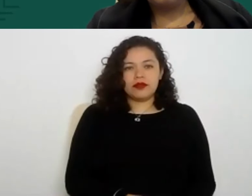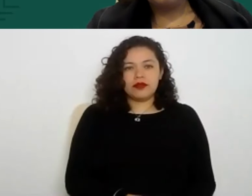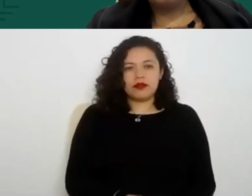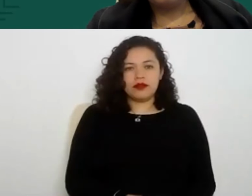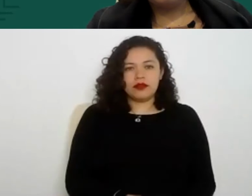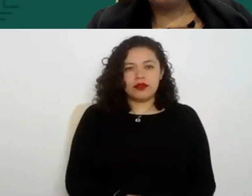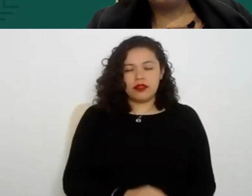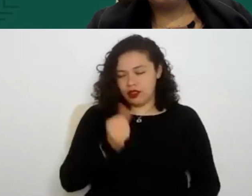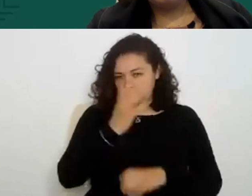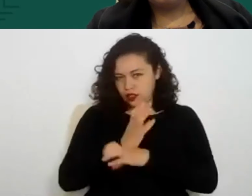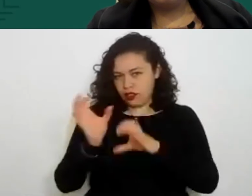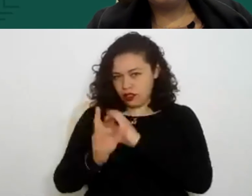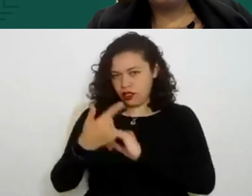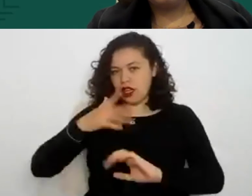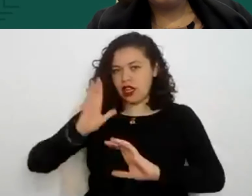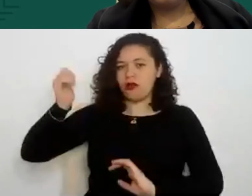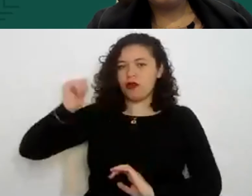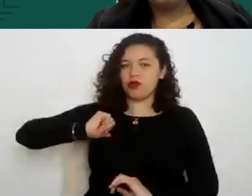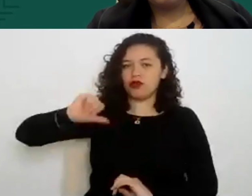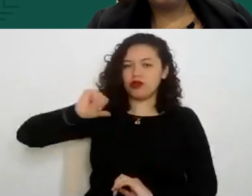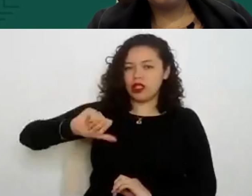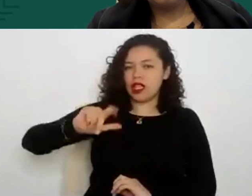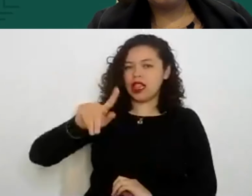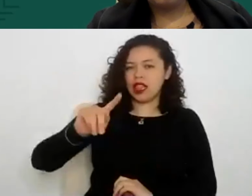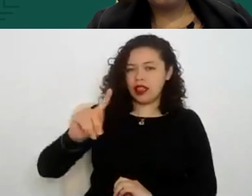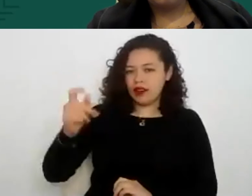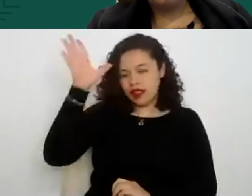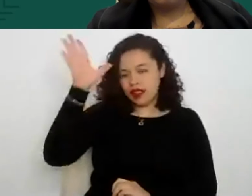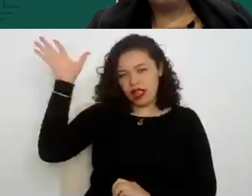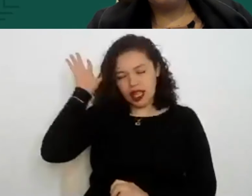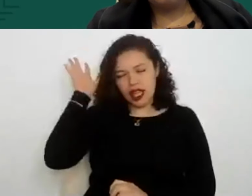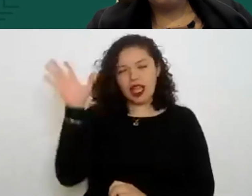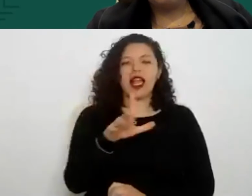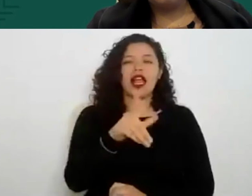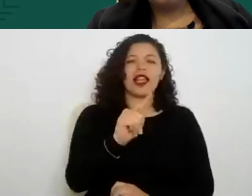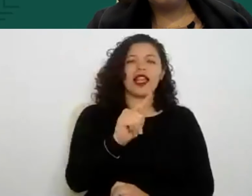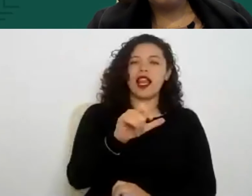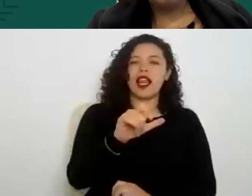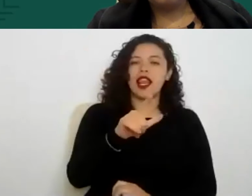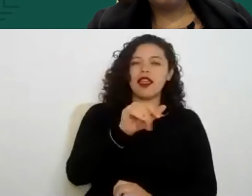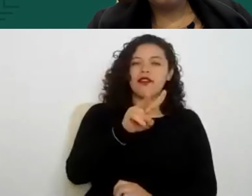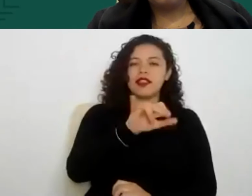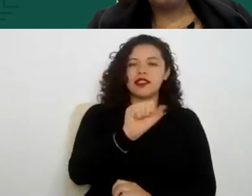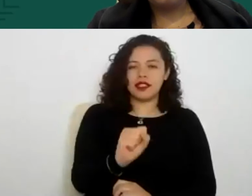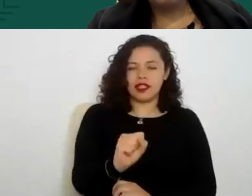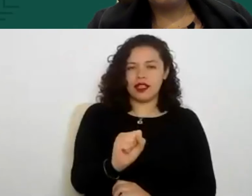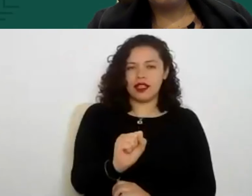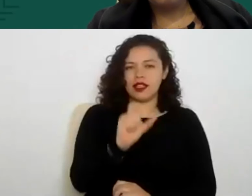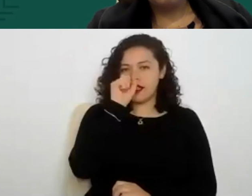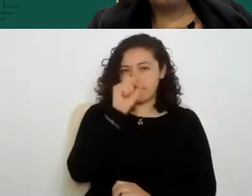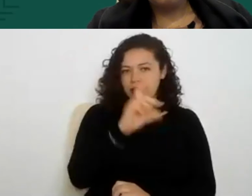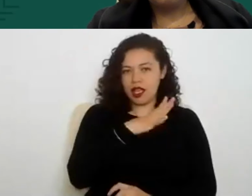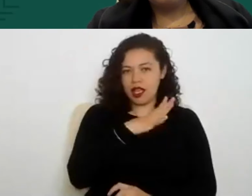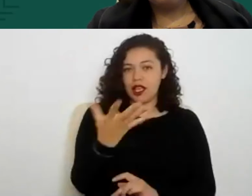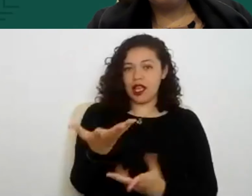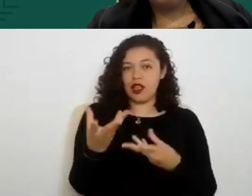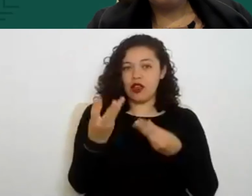¿no? TV Azteca, Televisa, Heraldo, todos estos, pues también están buscando mucho contenido, ¿no? Entonces, si va